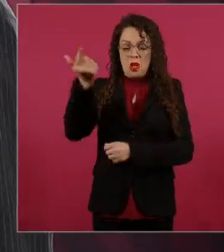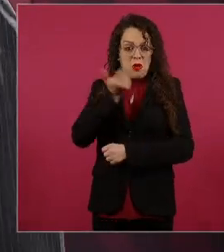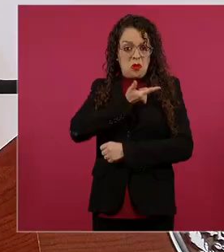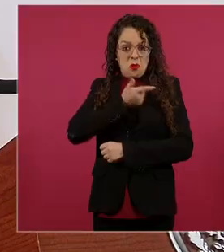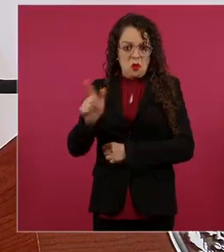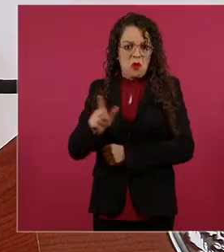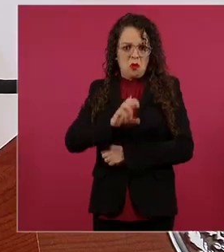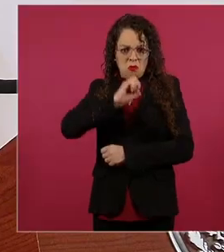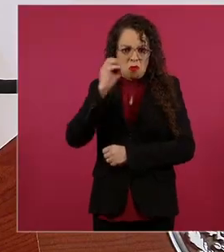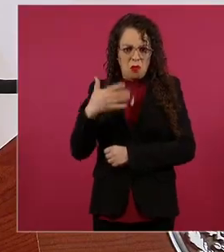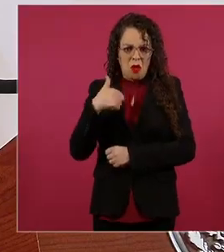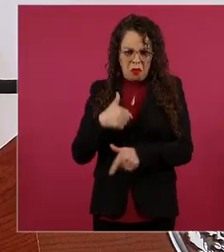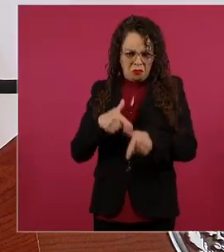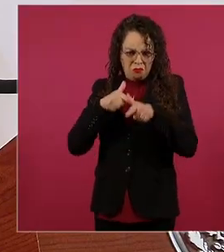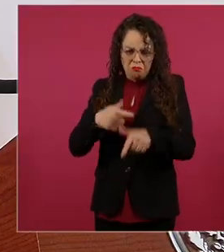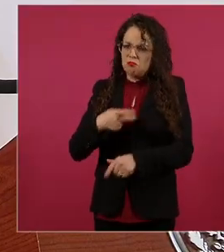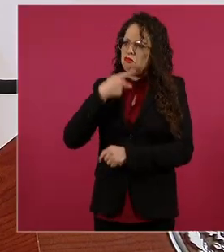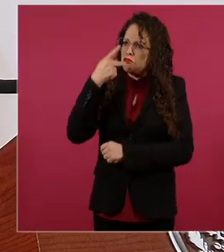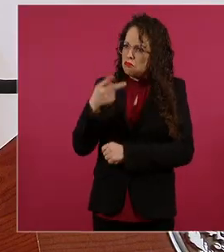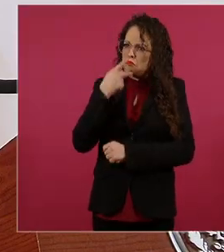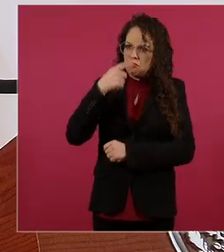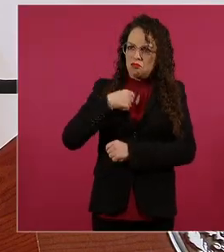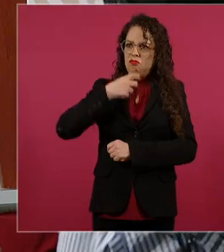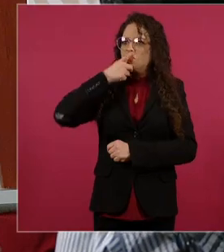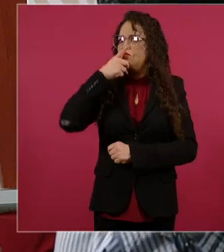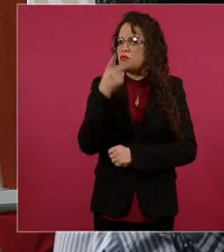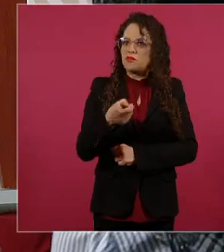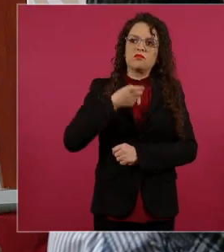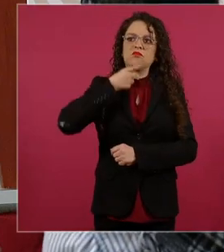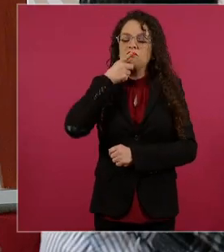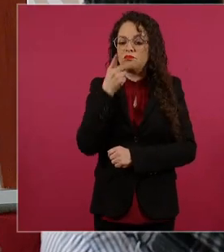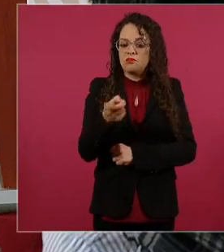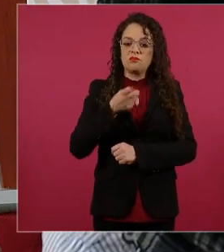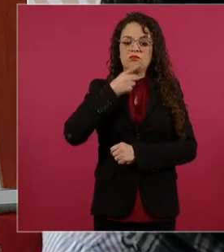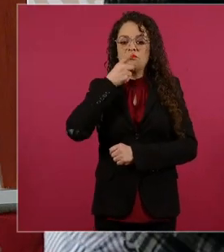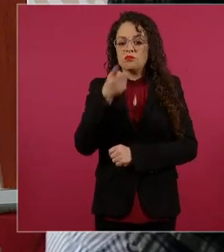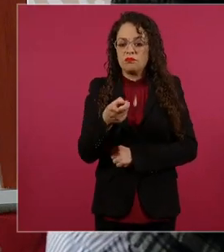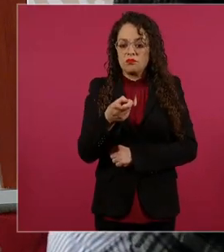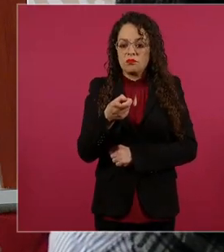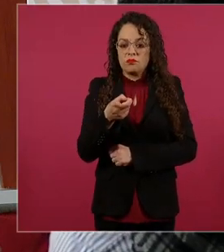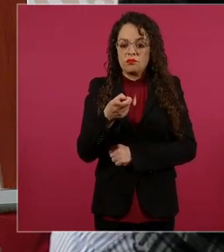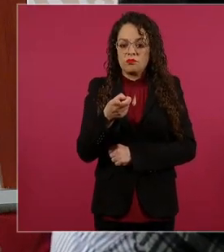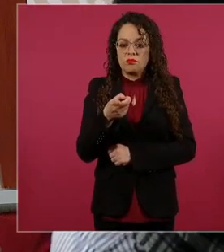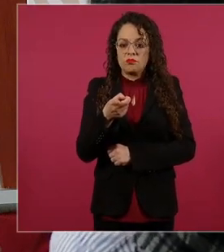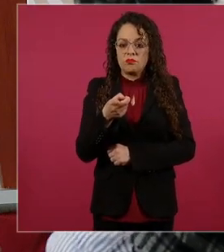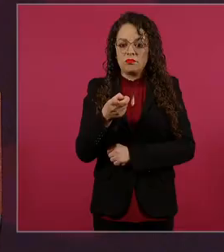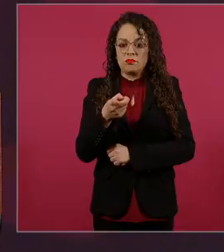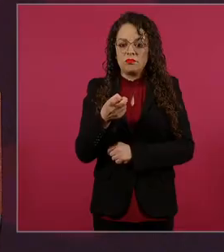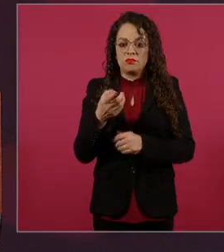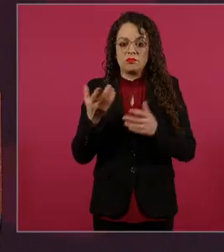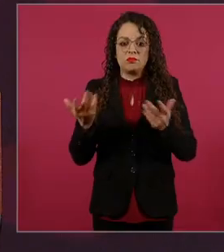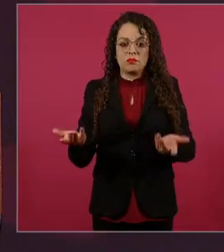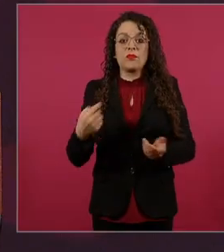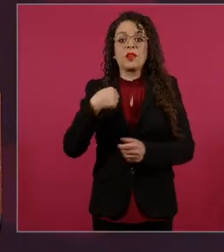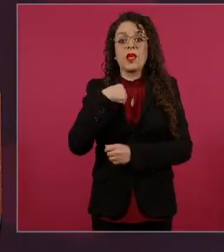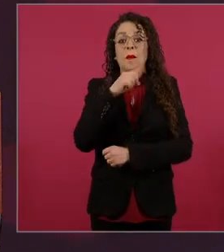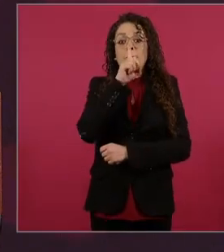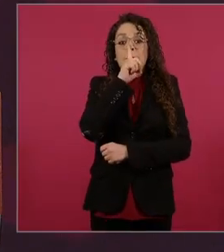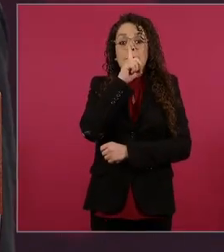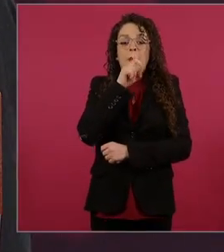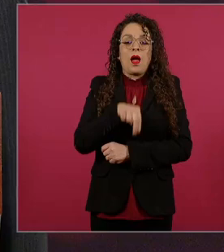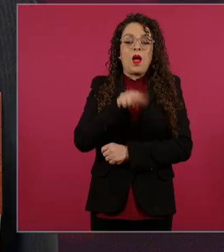pero ya a estas alturas si nunca me he quedado callado